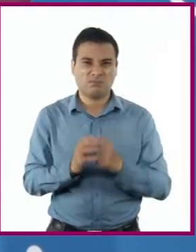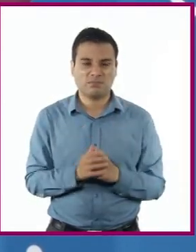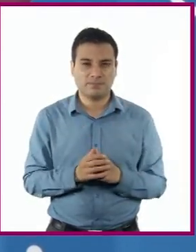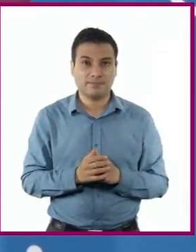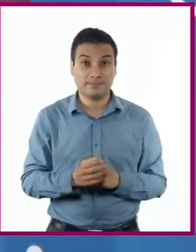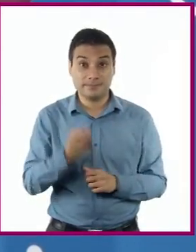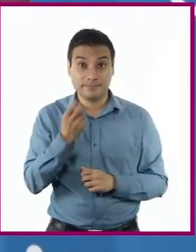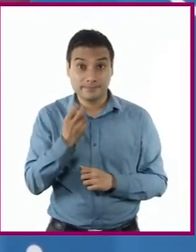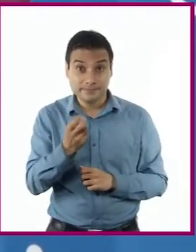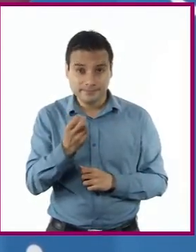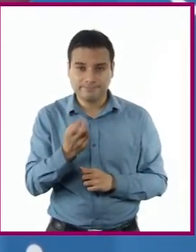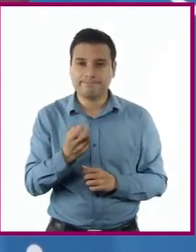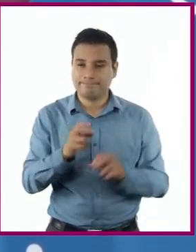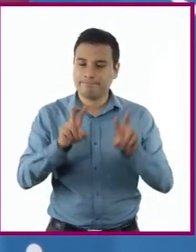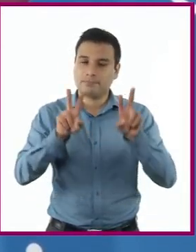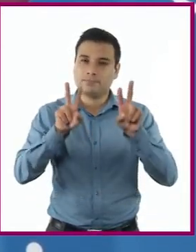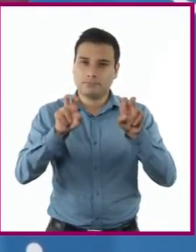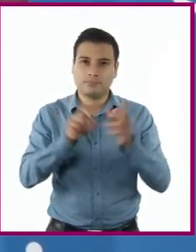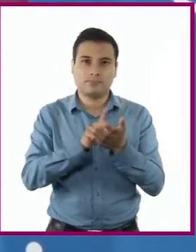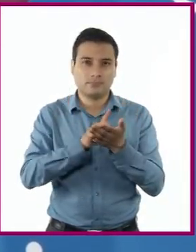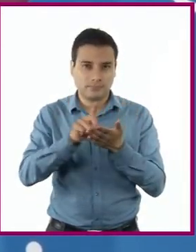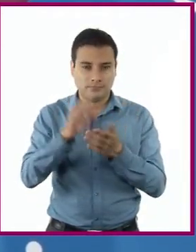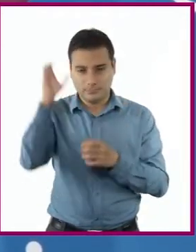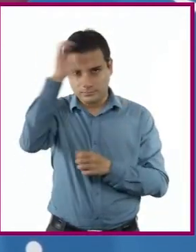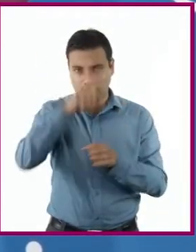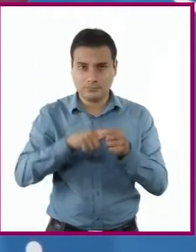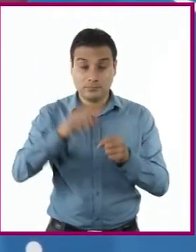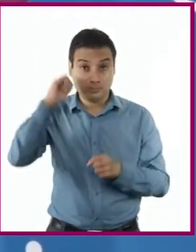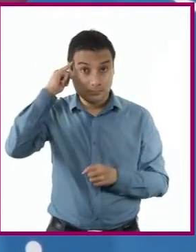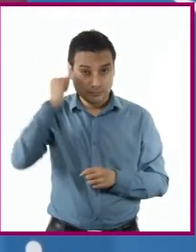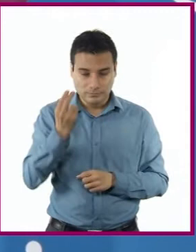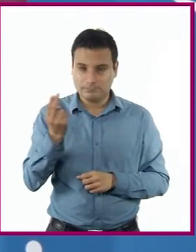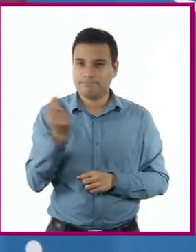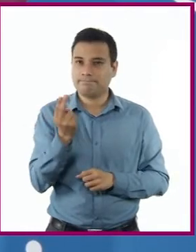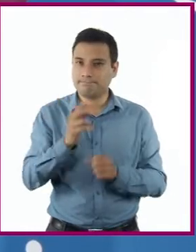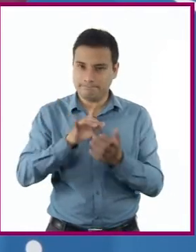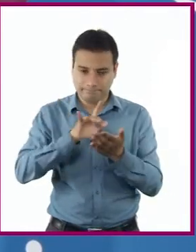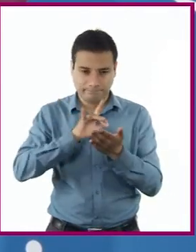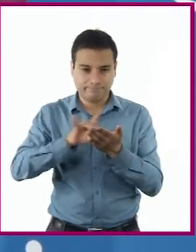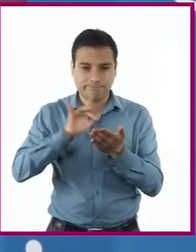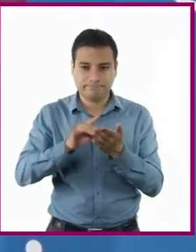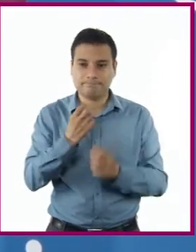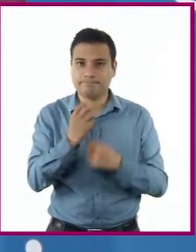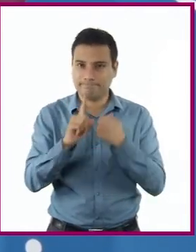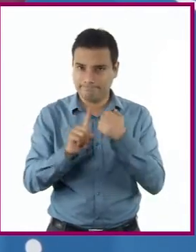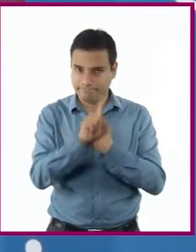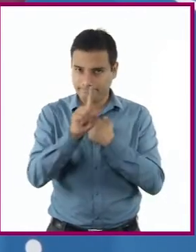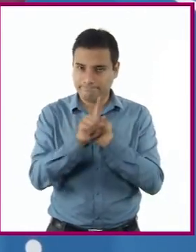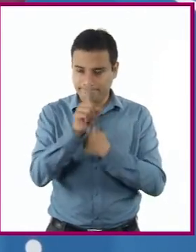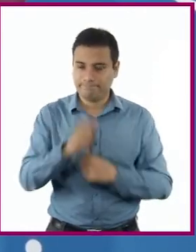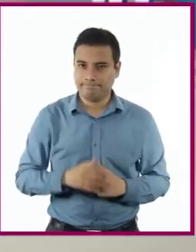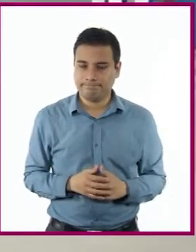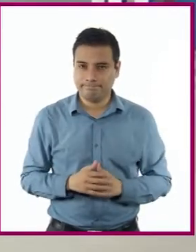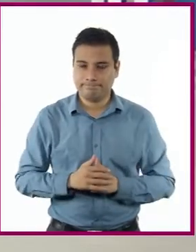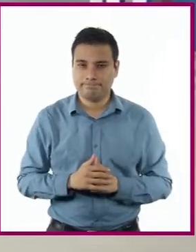colocó el tema de los derechos y de la cultura indígena como uno de los principales problemas que debe resolver el país.